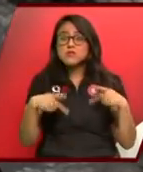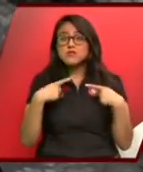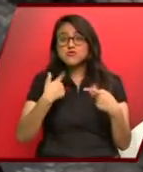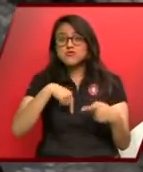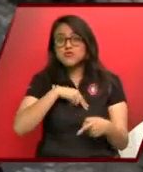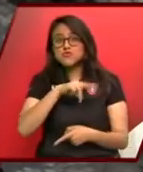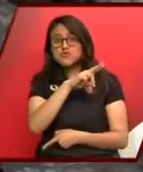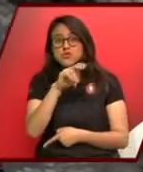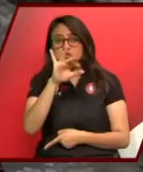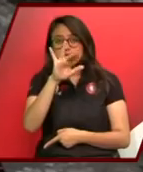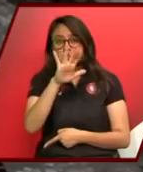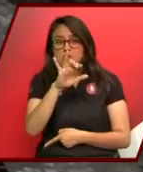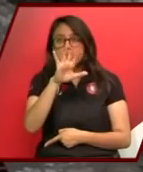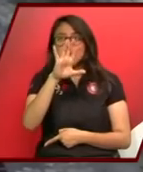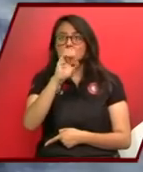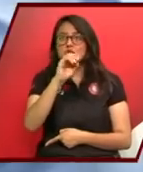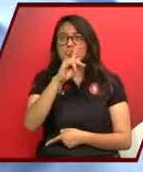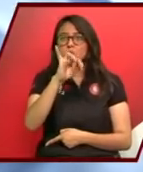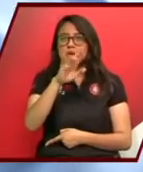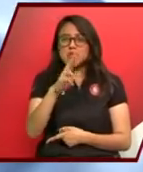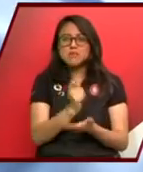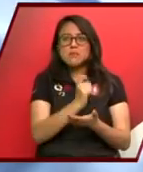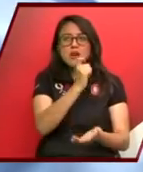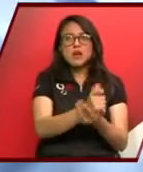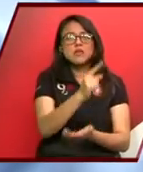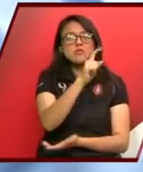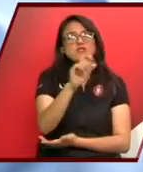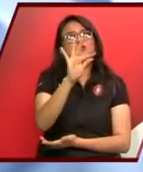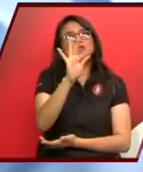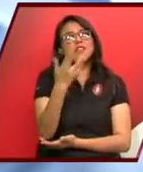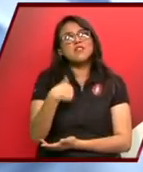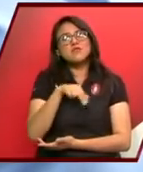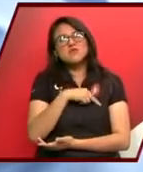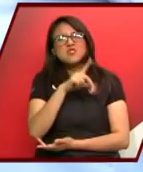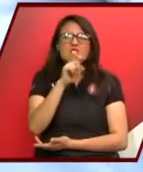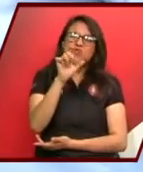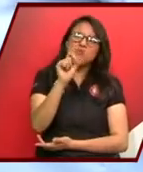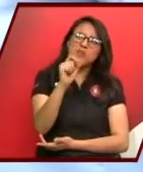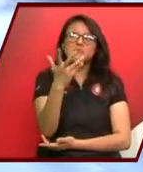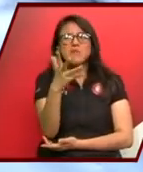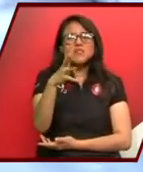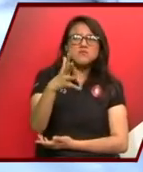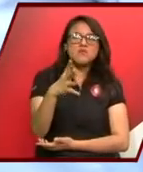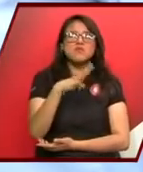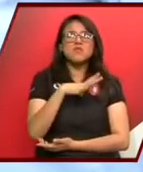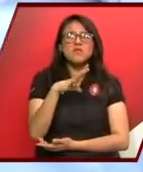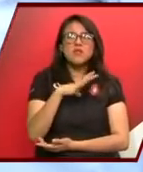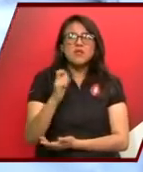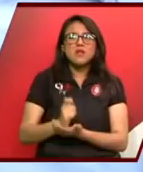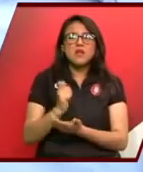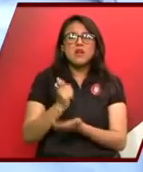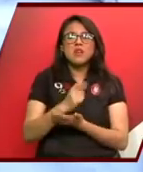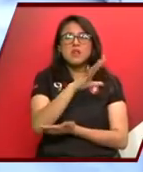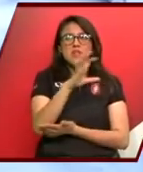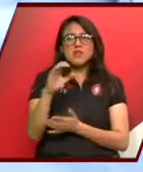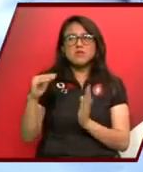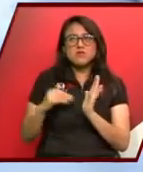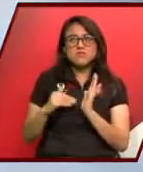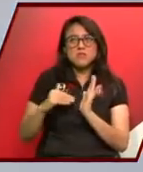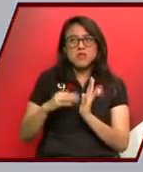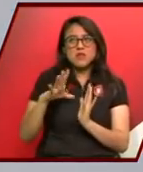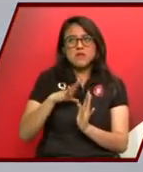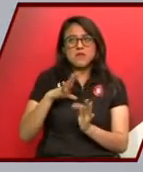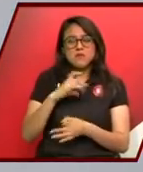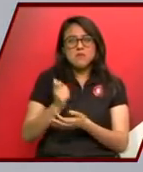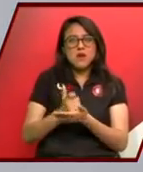200 condóminos y los que pagamos somos 140 o 120 y se deben como 500,000 pesos